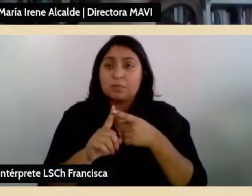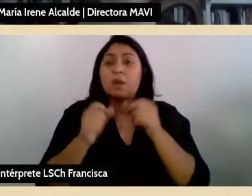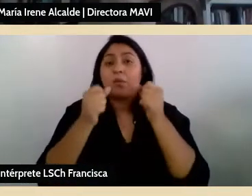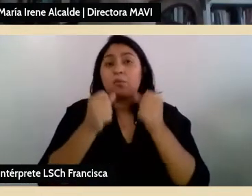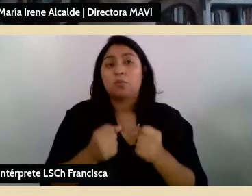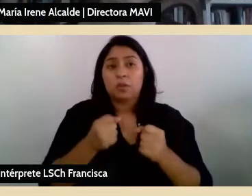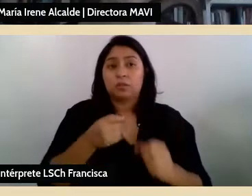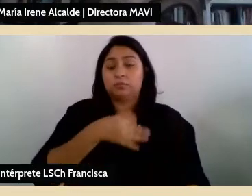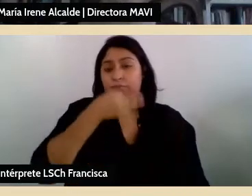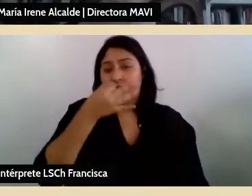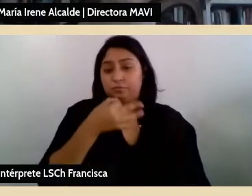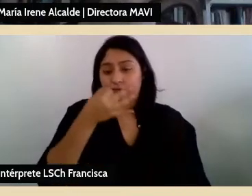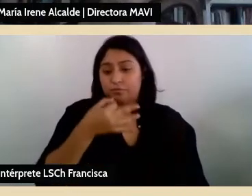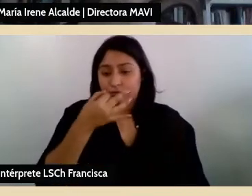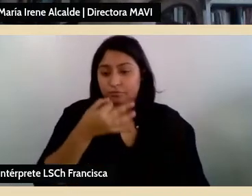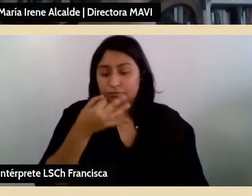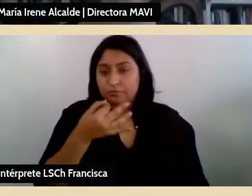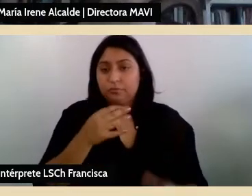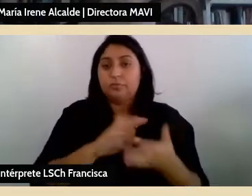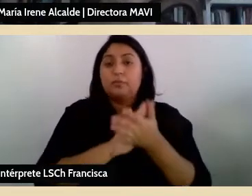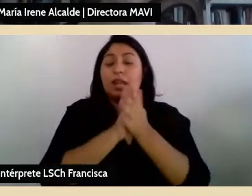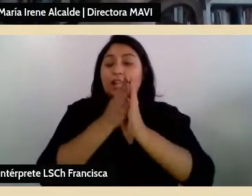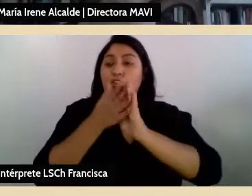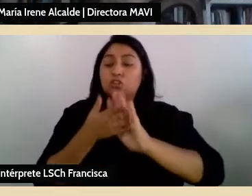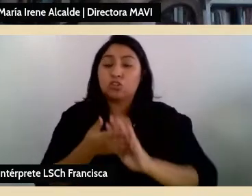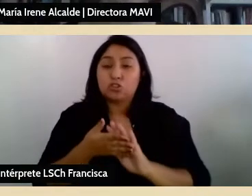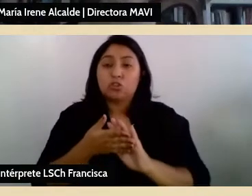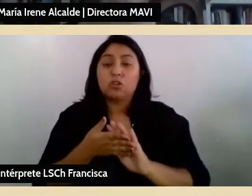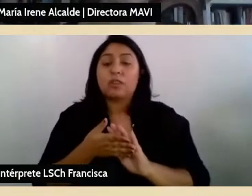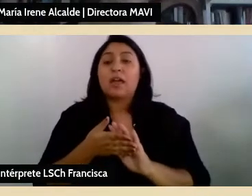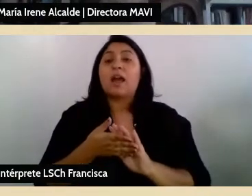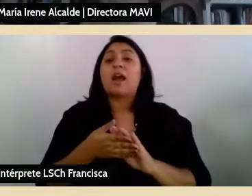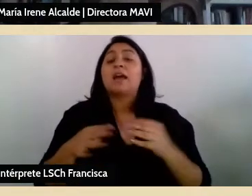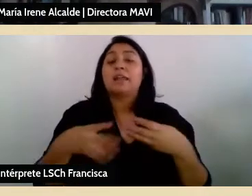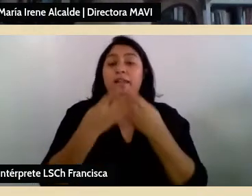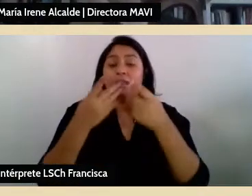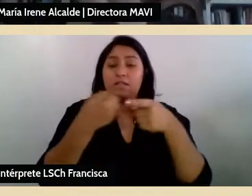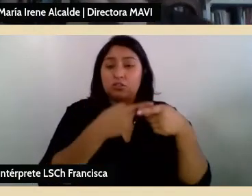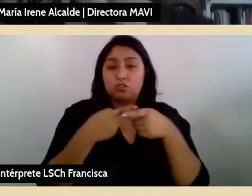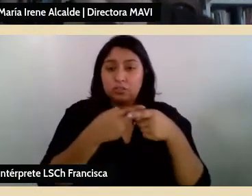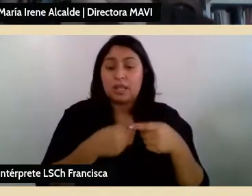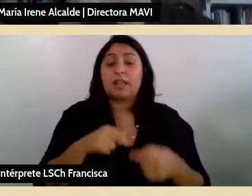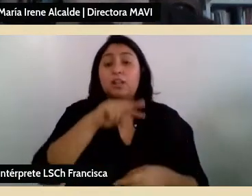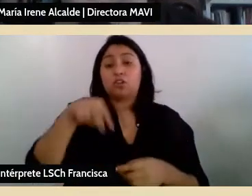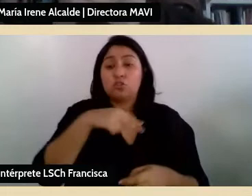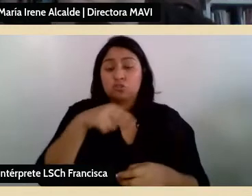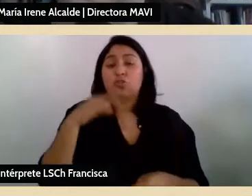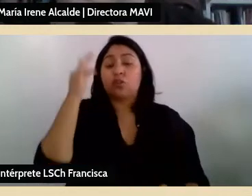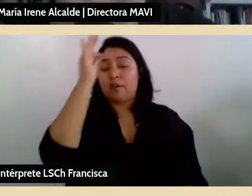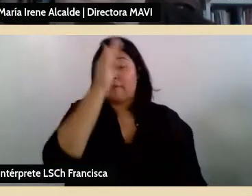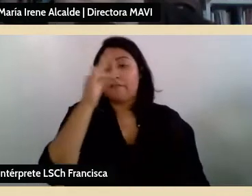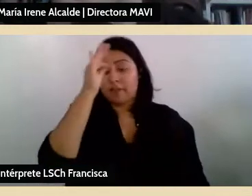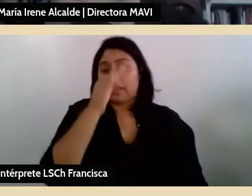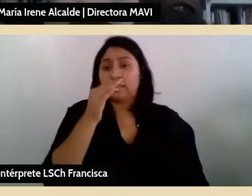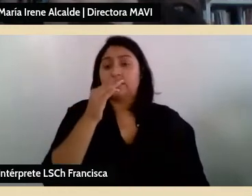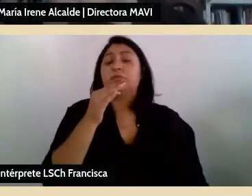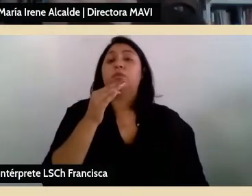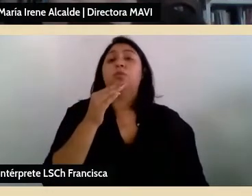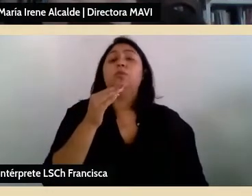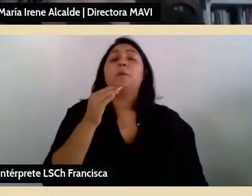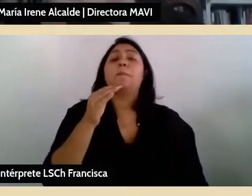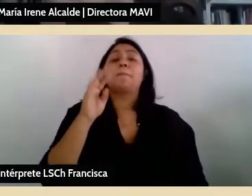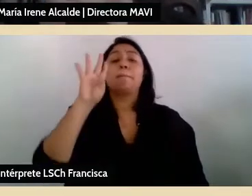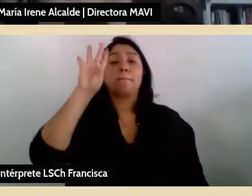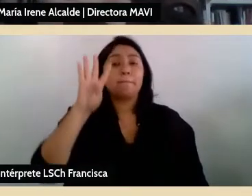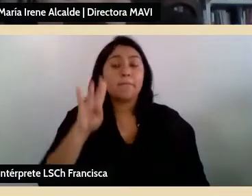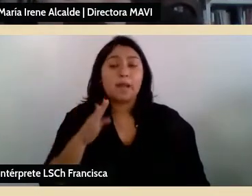comentarios en todas las plataformas sociales. Como les comenté, estamos al aire en el Facebook del Museo MAVI, también en el Facebook